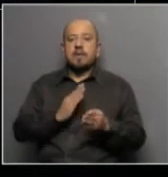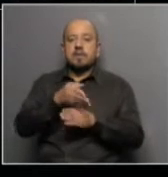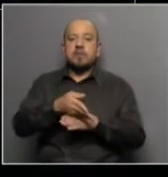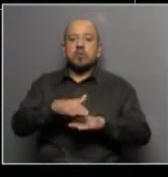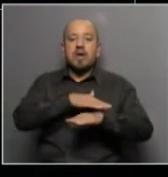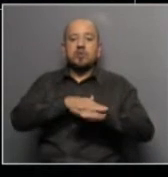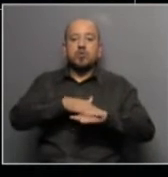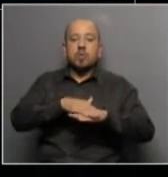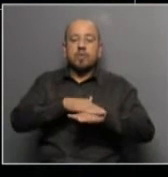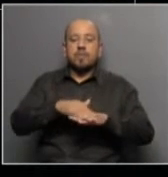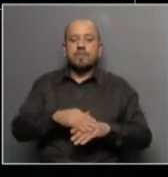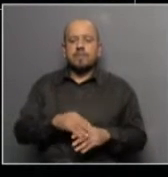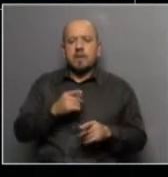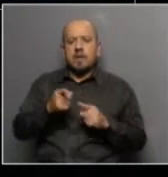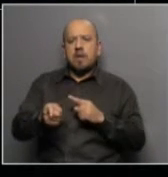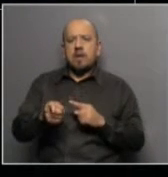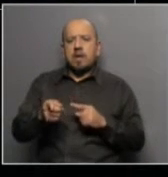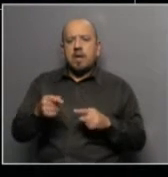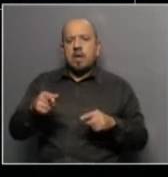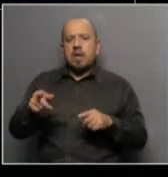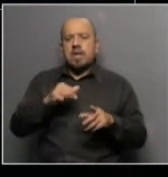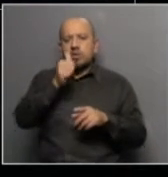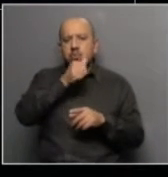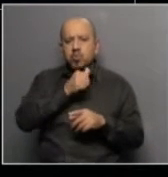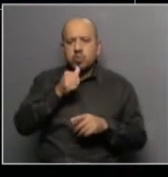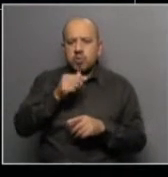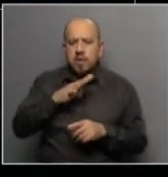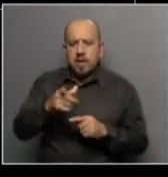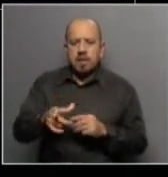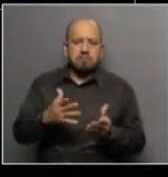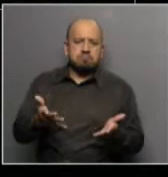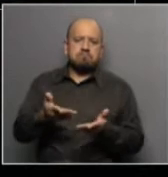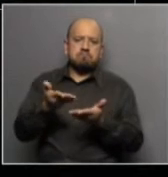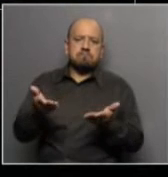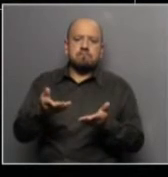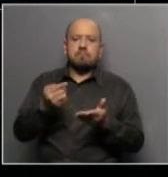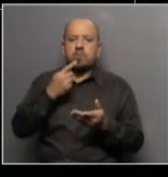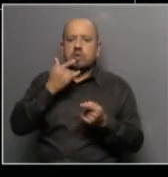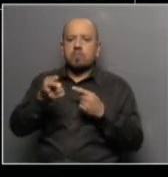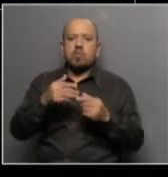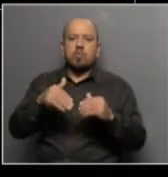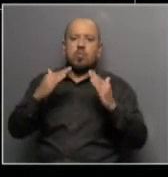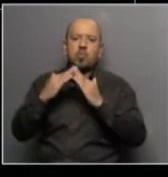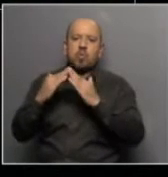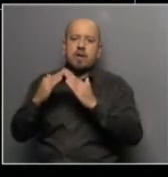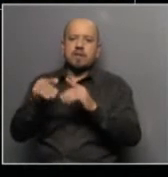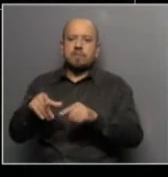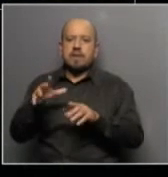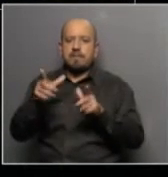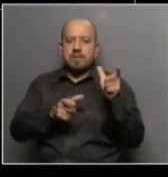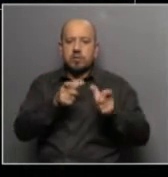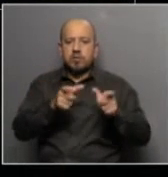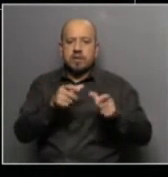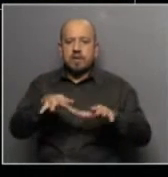suelo. Adriana, más allá de las soluciones temporales que muchas veces surgen, como son los refugios para las personas en situación de